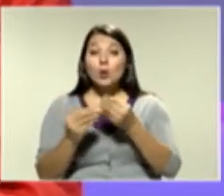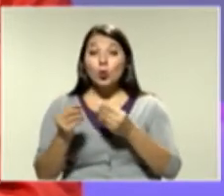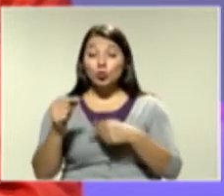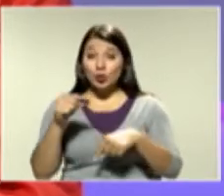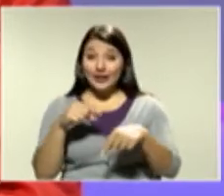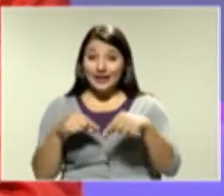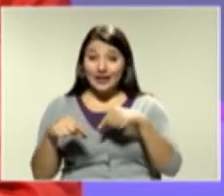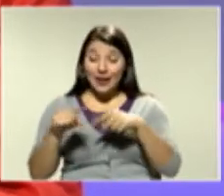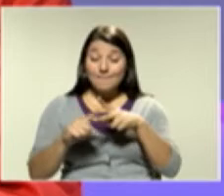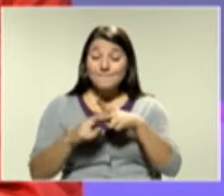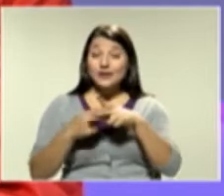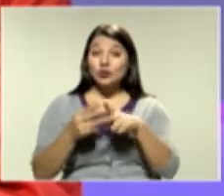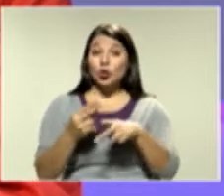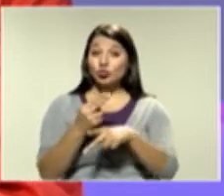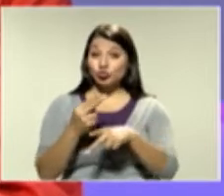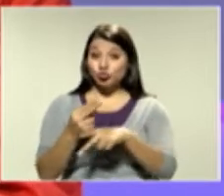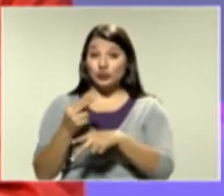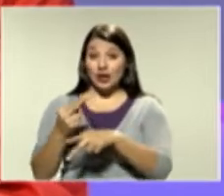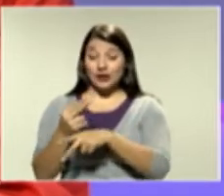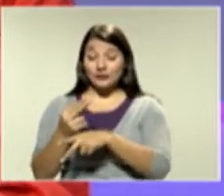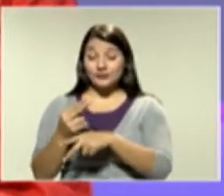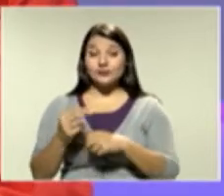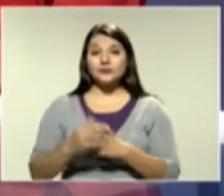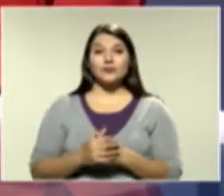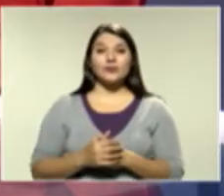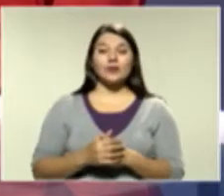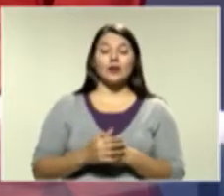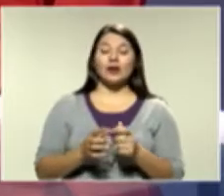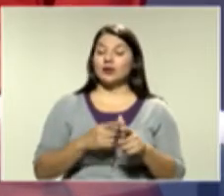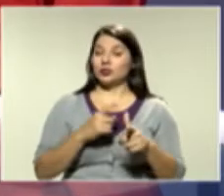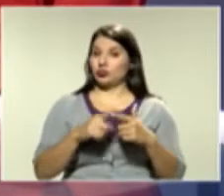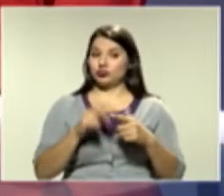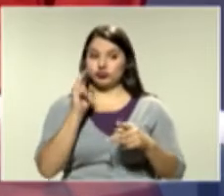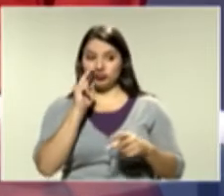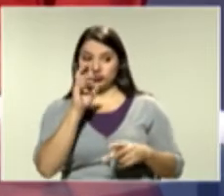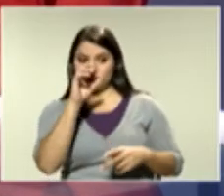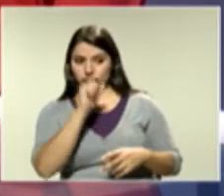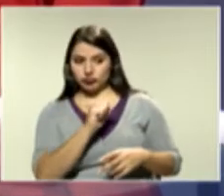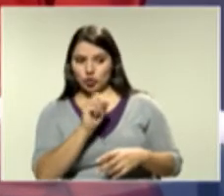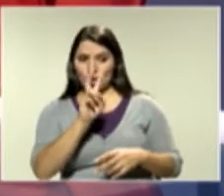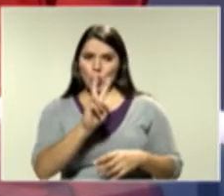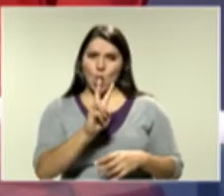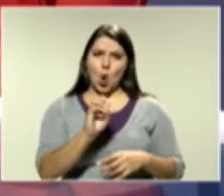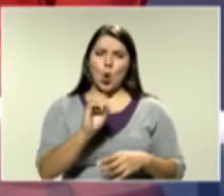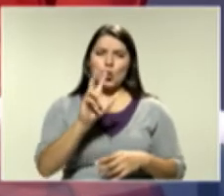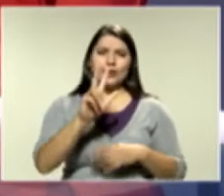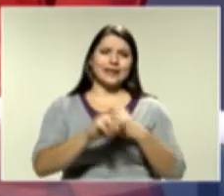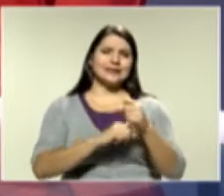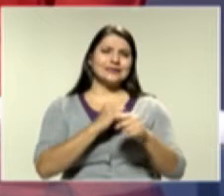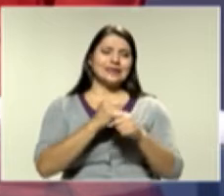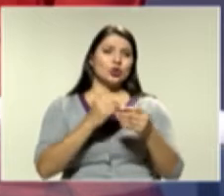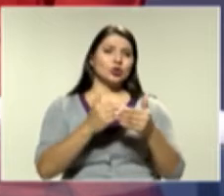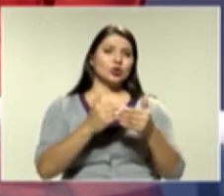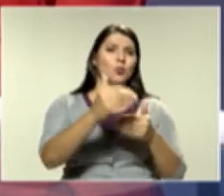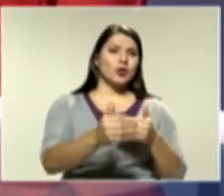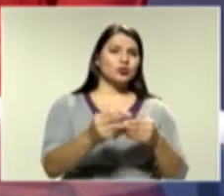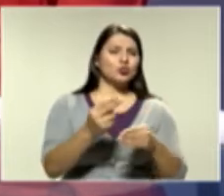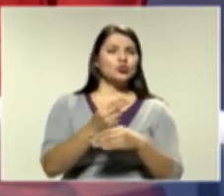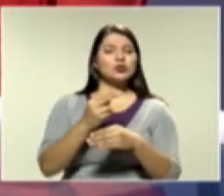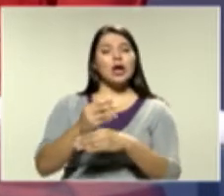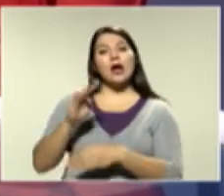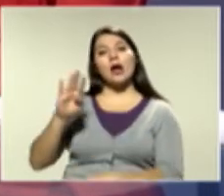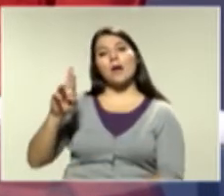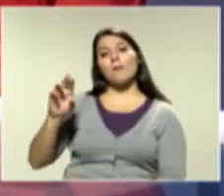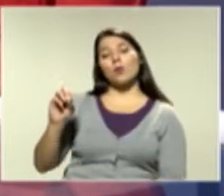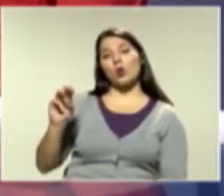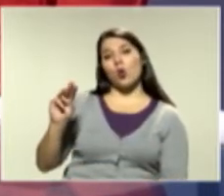había empezado a usar hace muy poco tiempo en la región. O sea, fue un hallazgo después de 2 o 3 años de empezar a usar bromacil en esa parte, ¿verdad? La